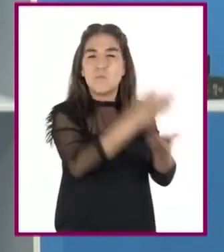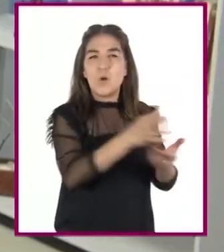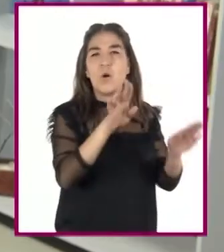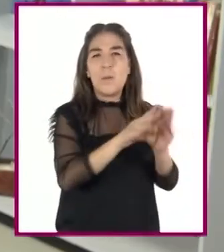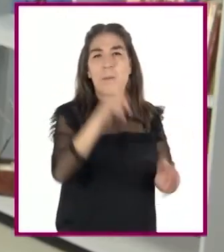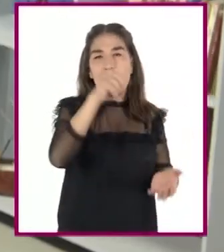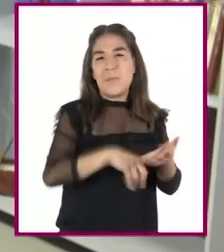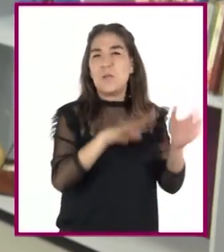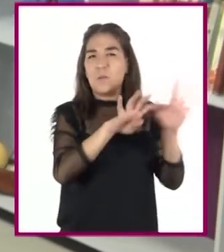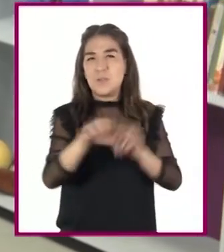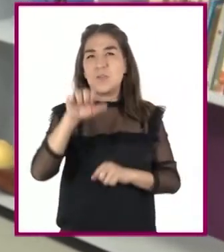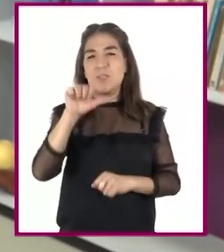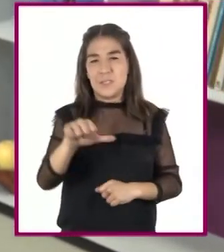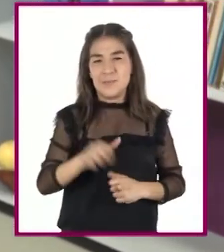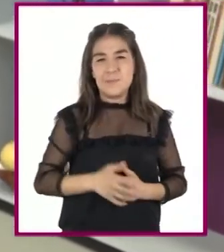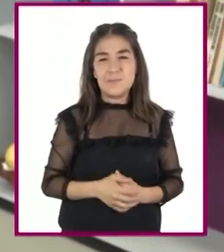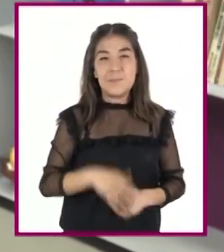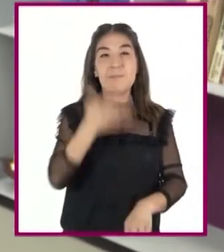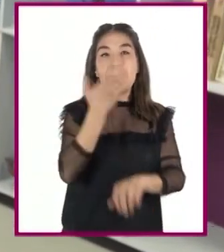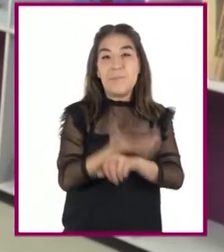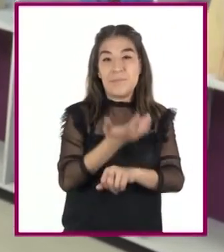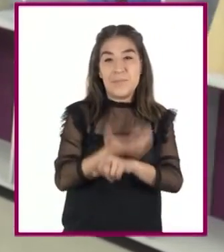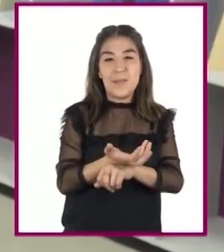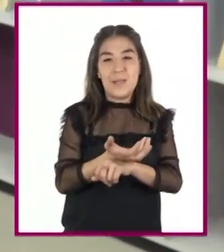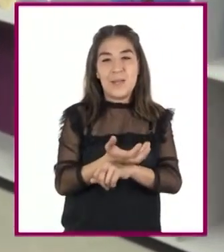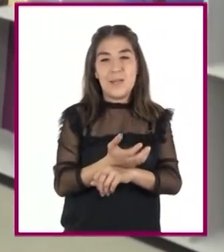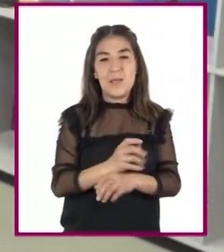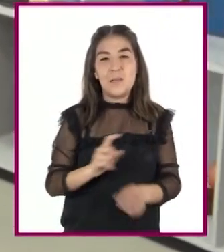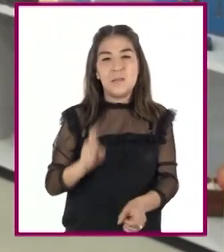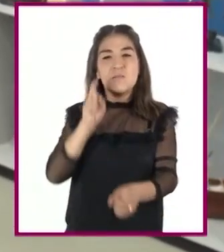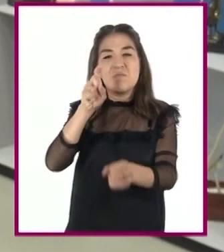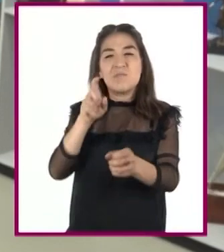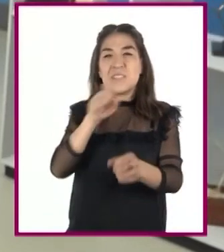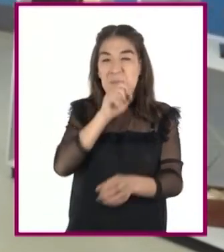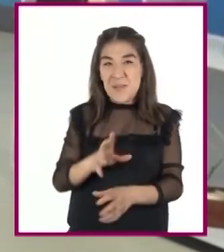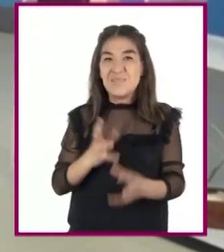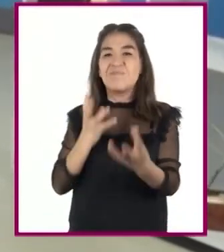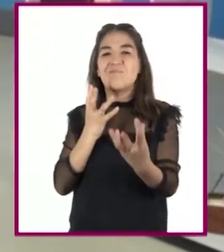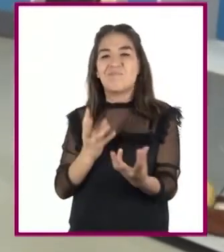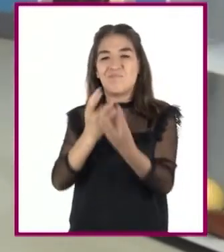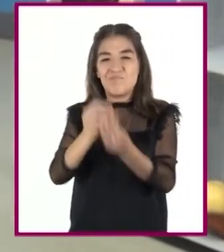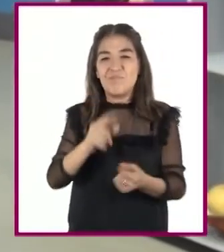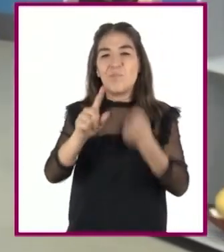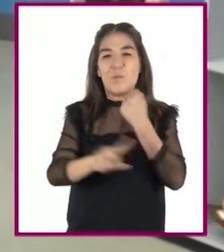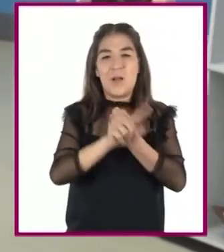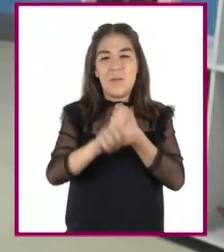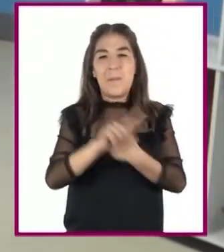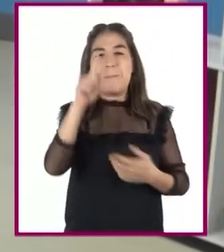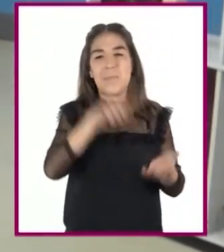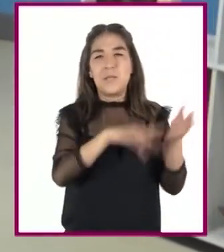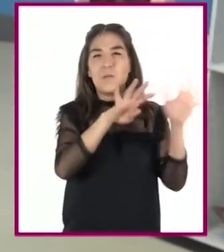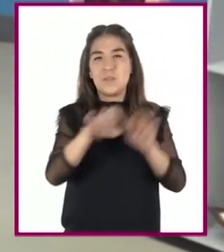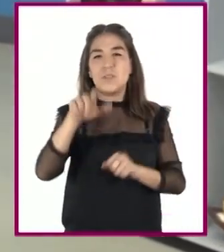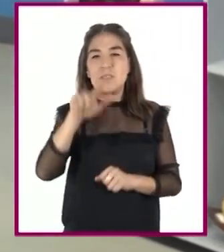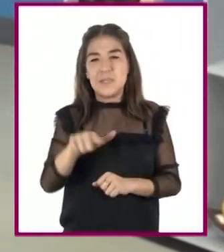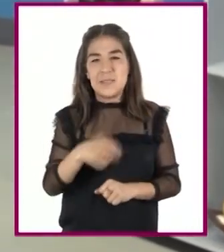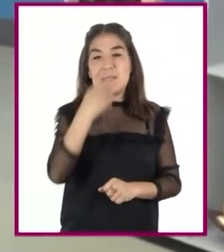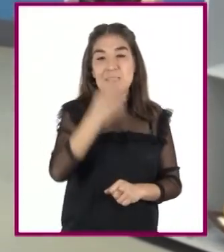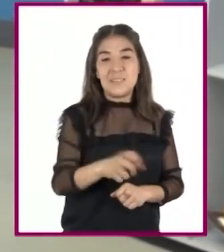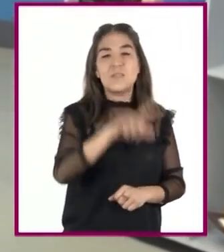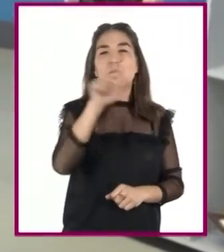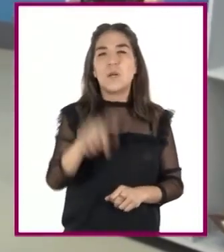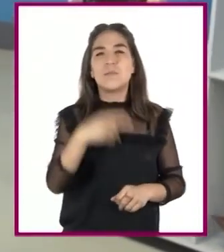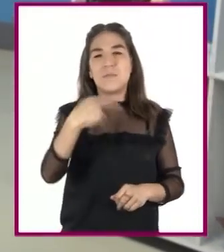1916. Estados Unidos de América ingresó al conflicto en 1917, después de conocerse